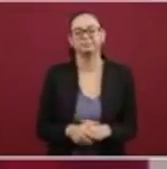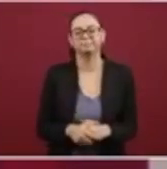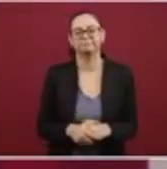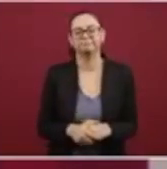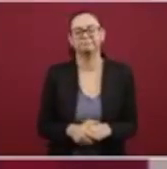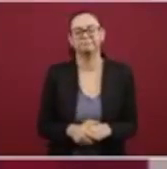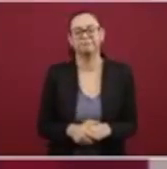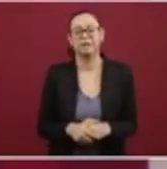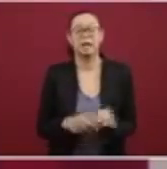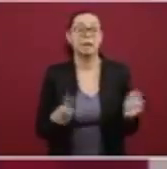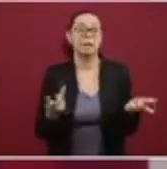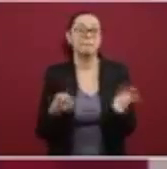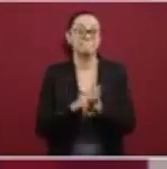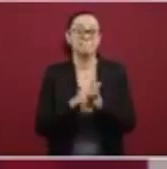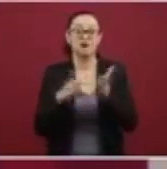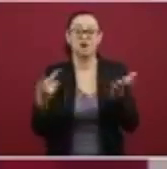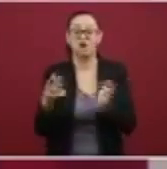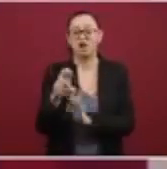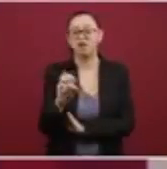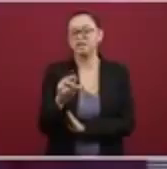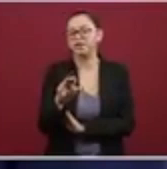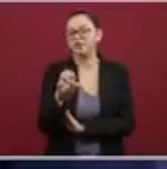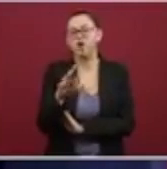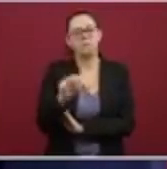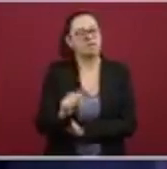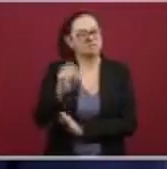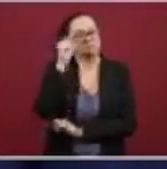El periódico Reforma siempre en contra.